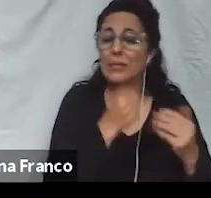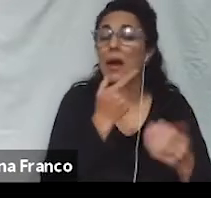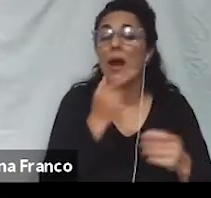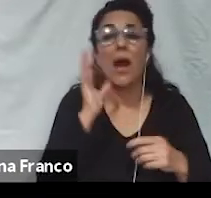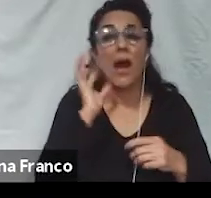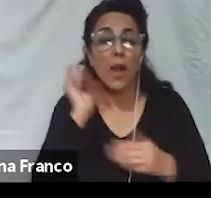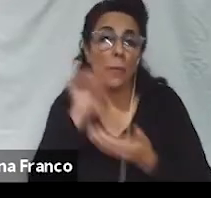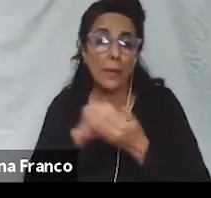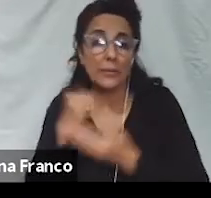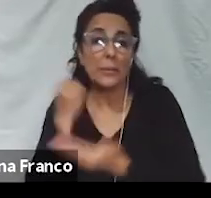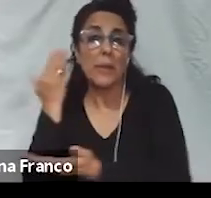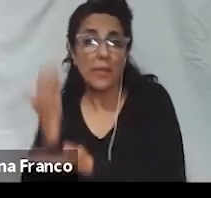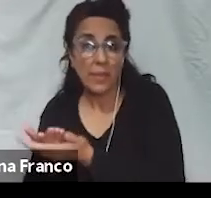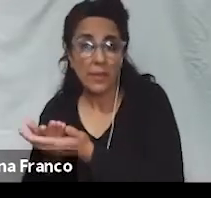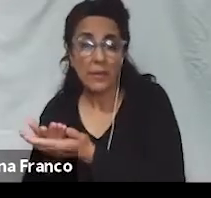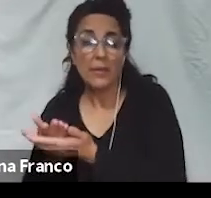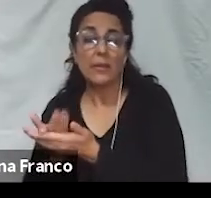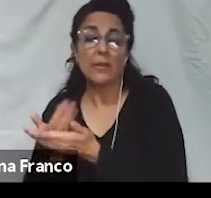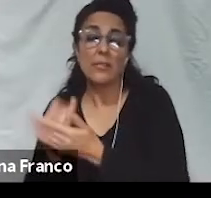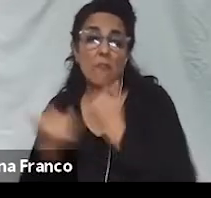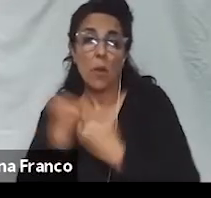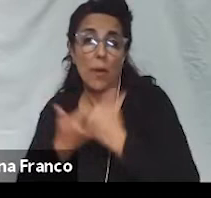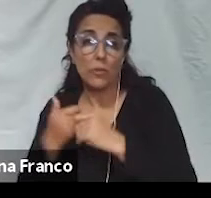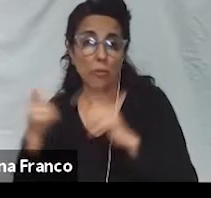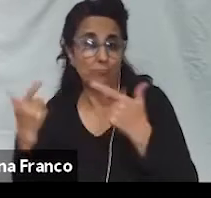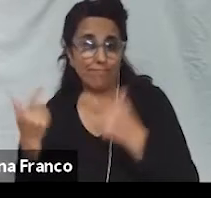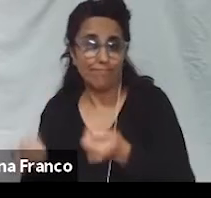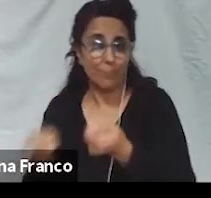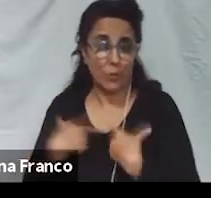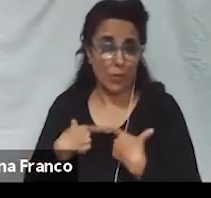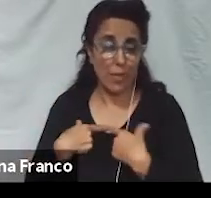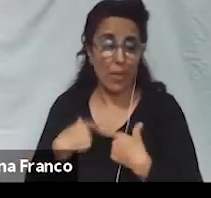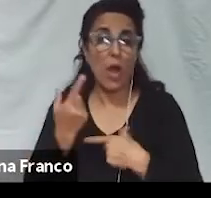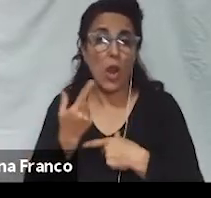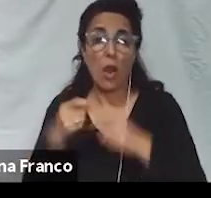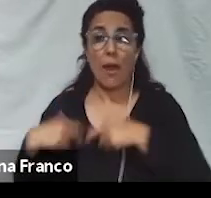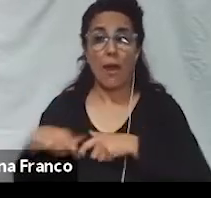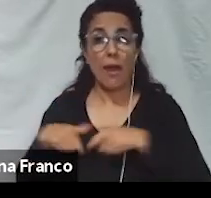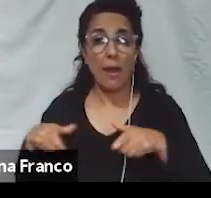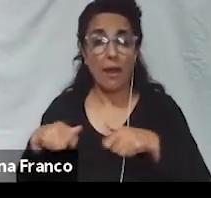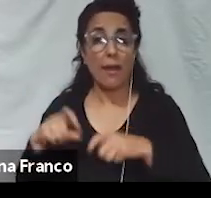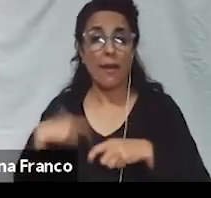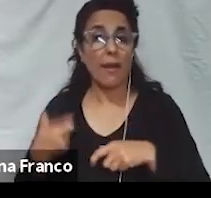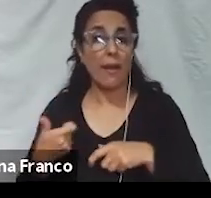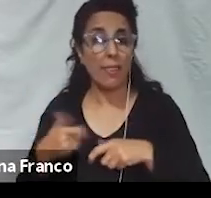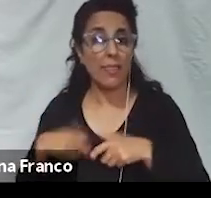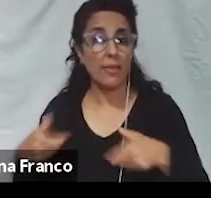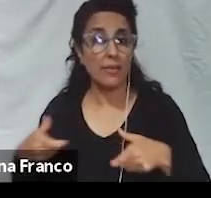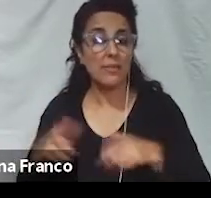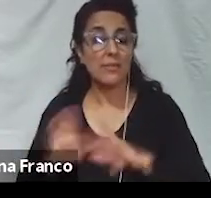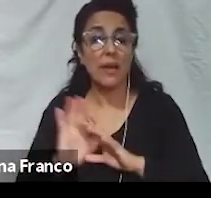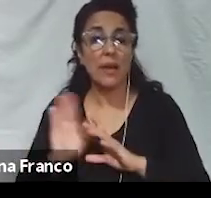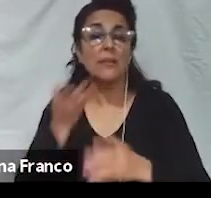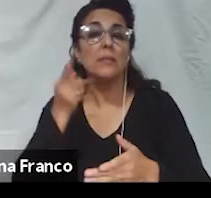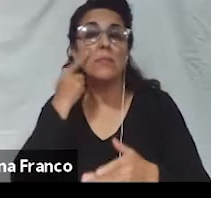también tenemos que pedir, si no nos dieron esta información, son las credenciales, sobre todo si estamos